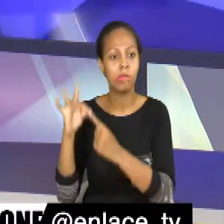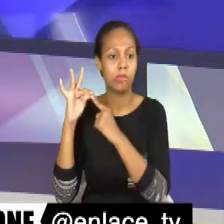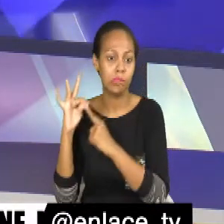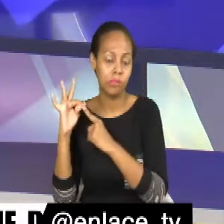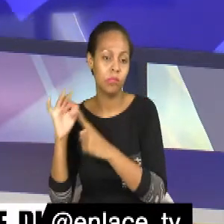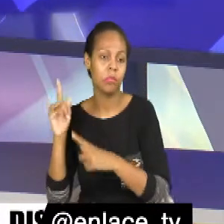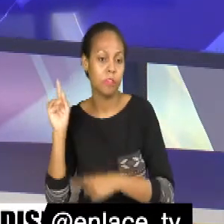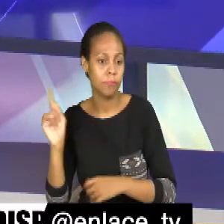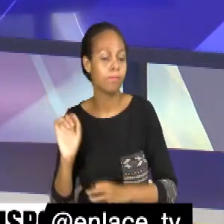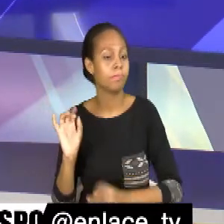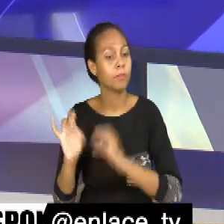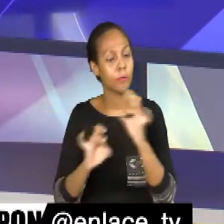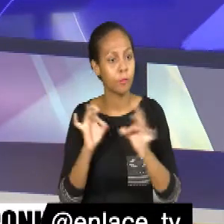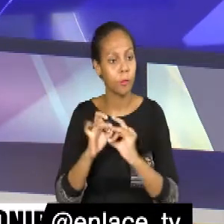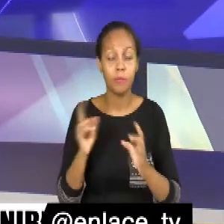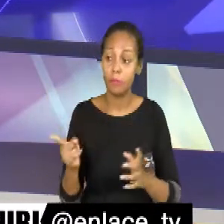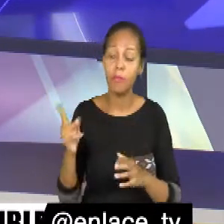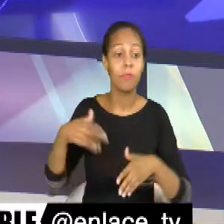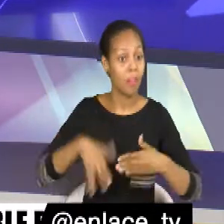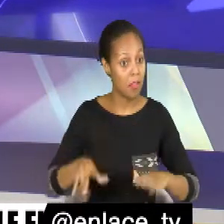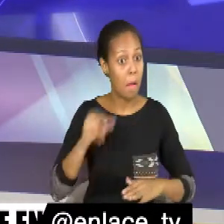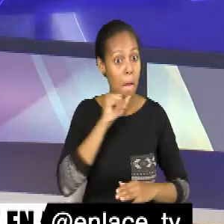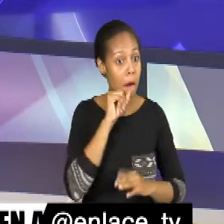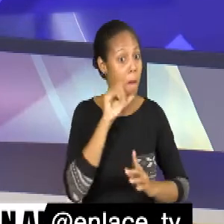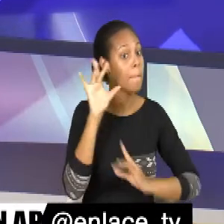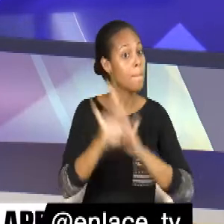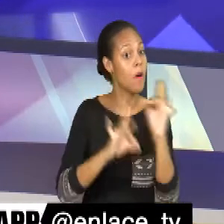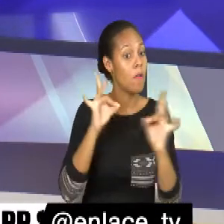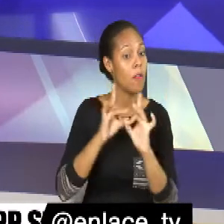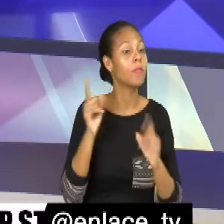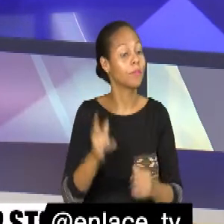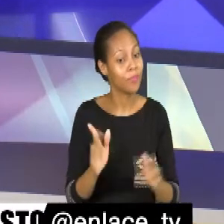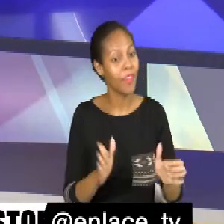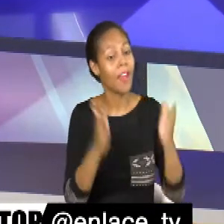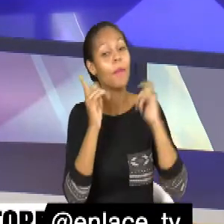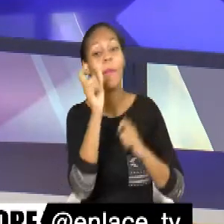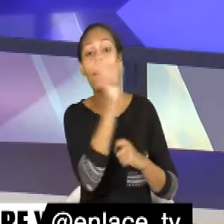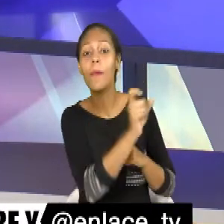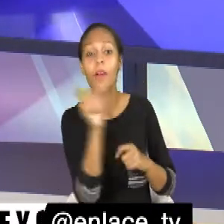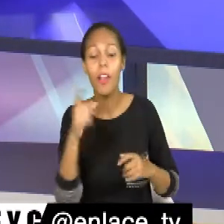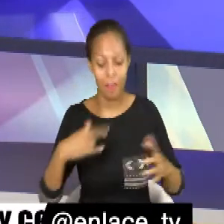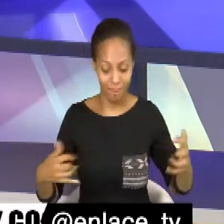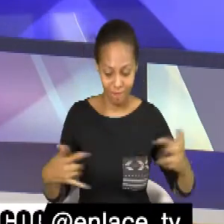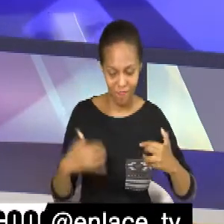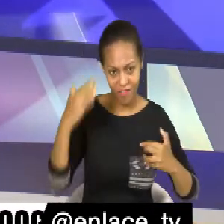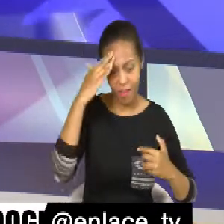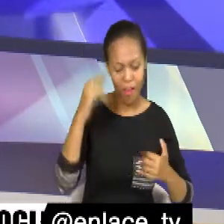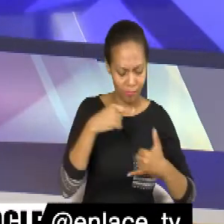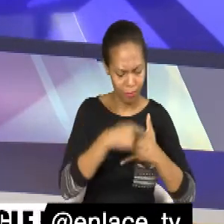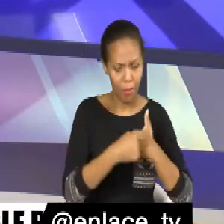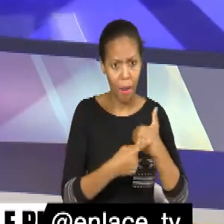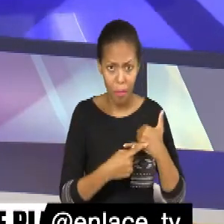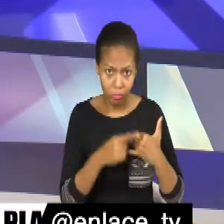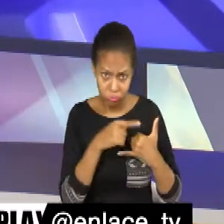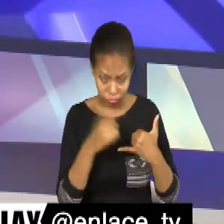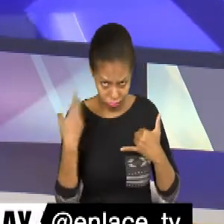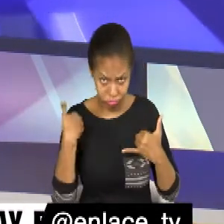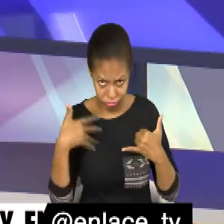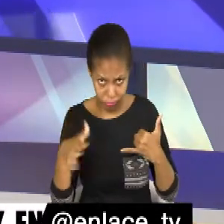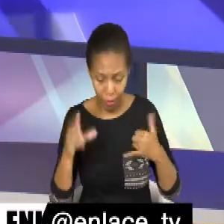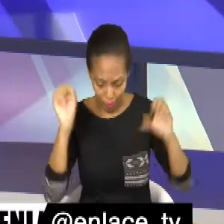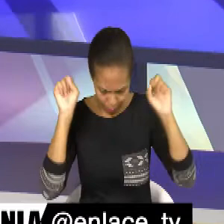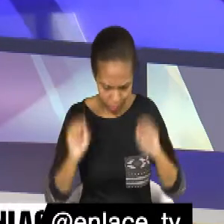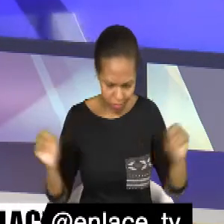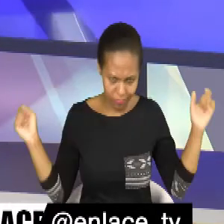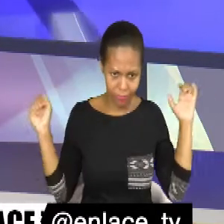de los barranqueños, y por supuesto se extiende la invitación a los acordeoneros de otros lugares del país para que participen en este ya tradicional